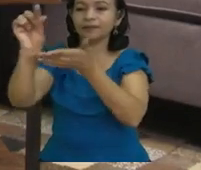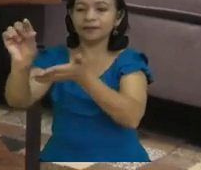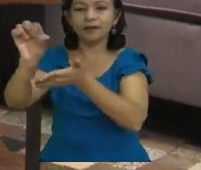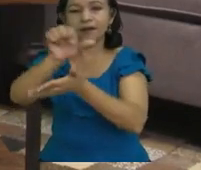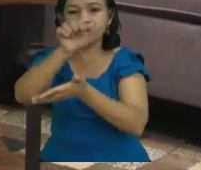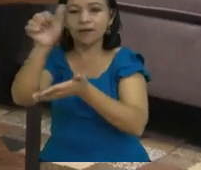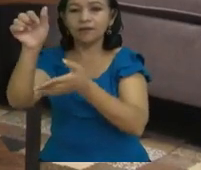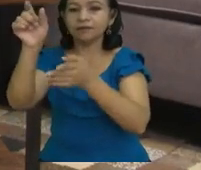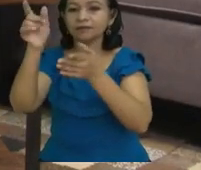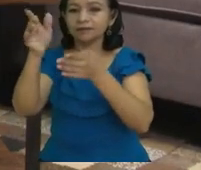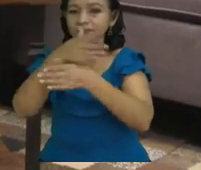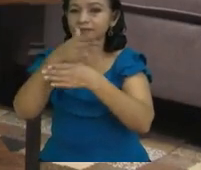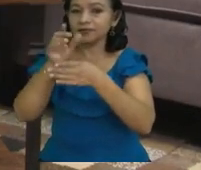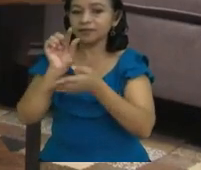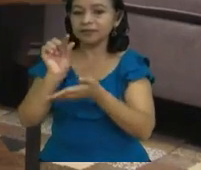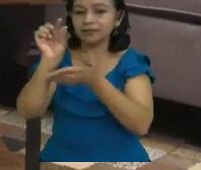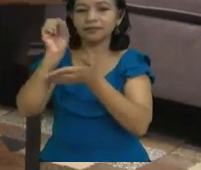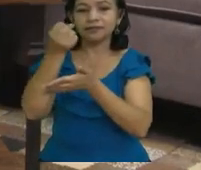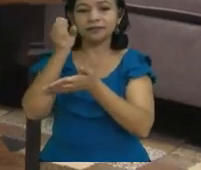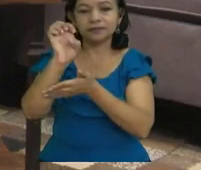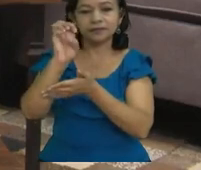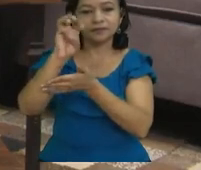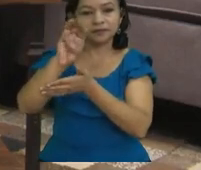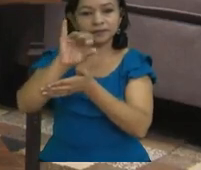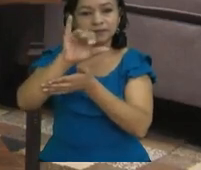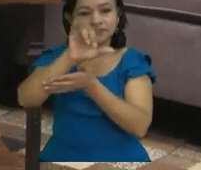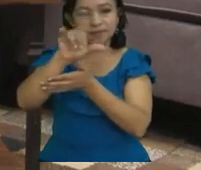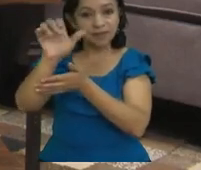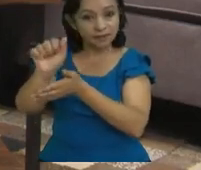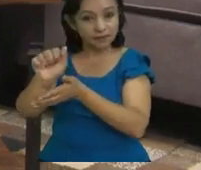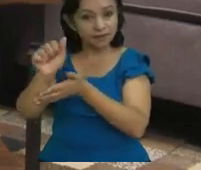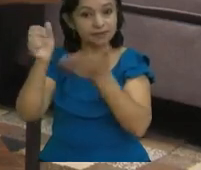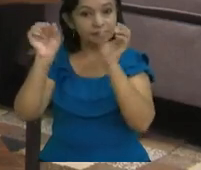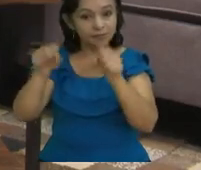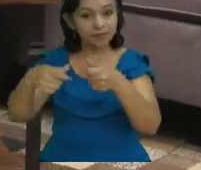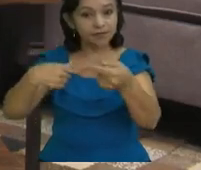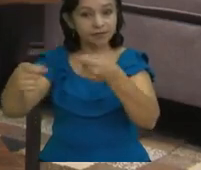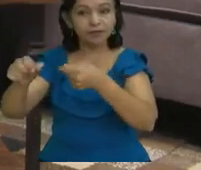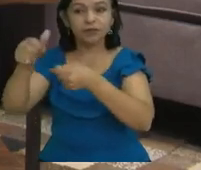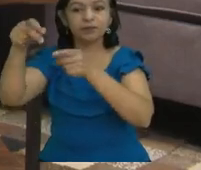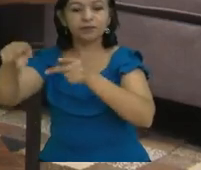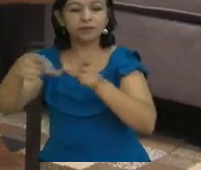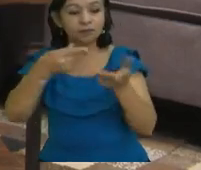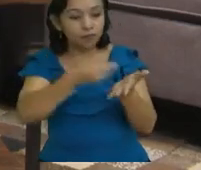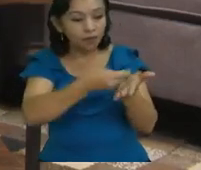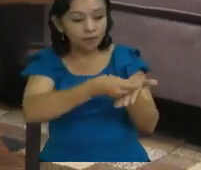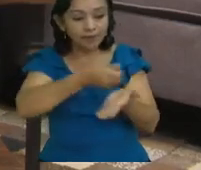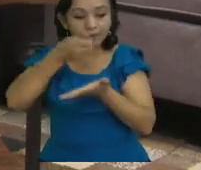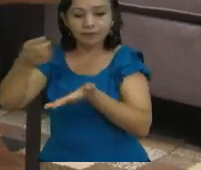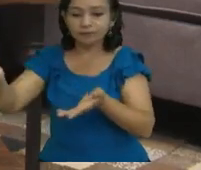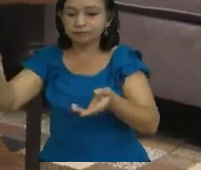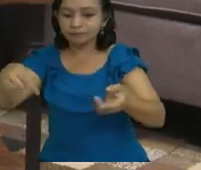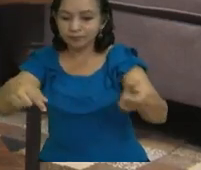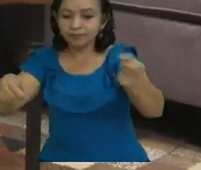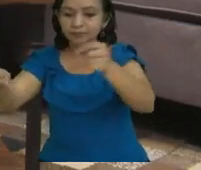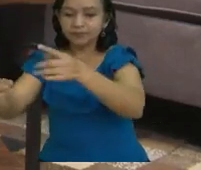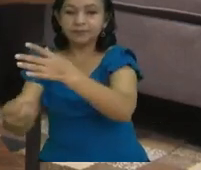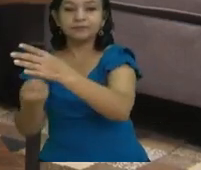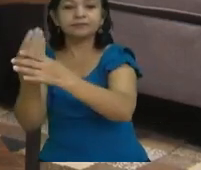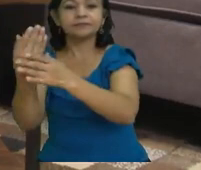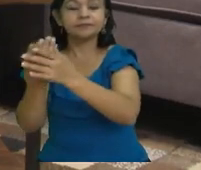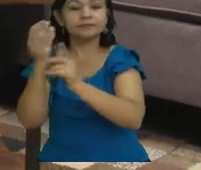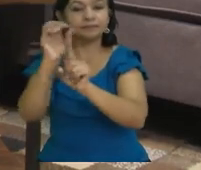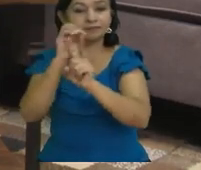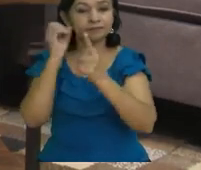nivel. Claro. Entonces, esa es la idea, ese es el trabajo. Y lo importante de trabajar en este sentido a nivel de organización,